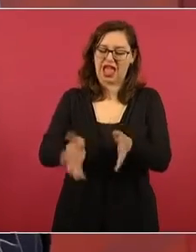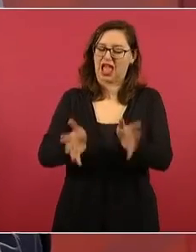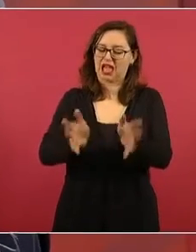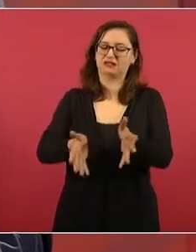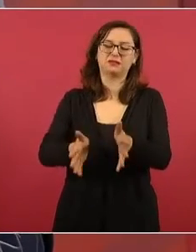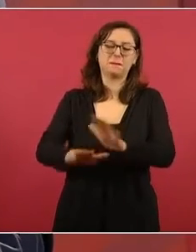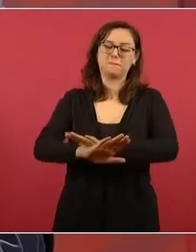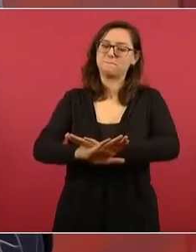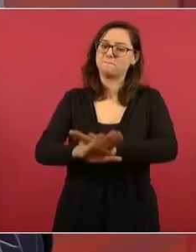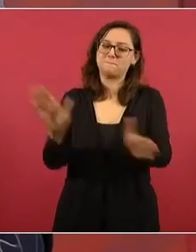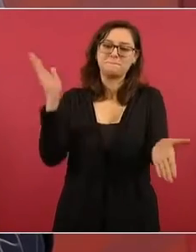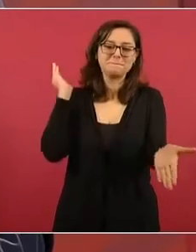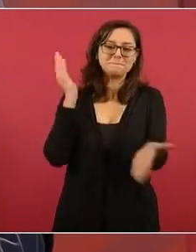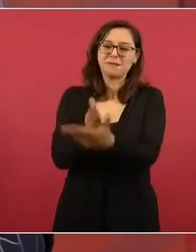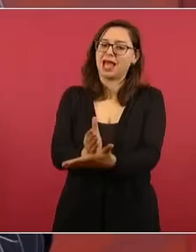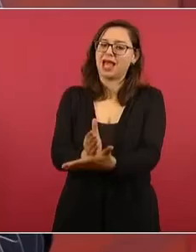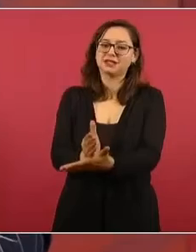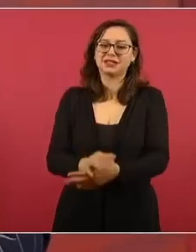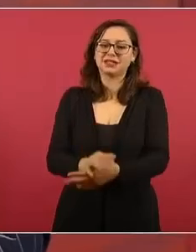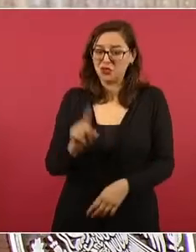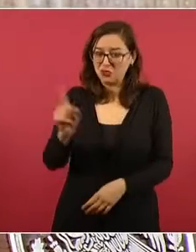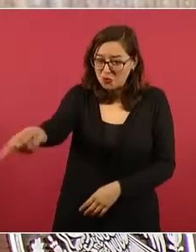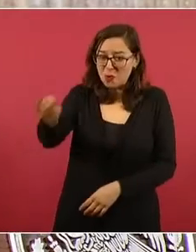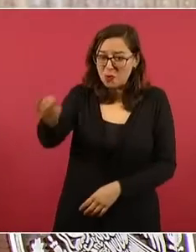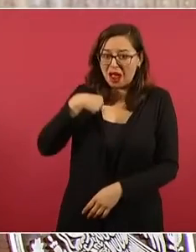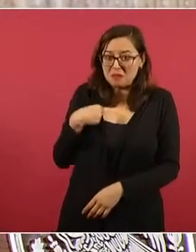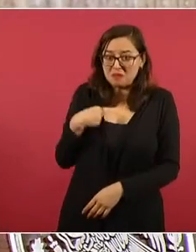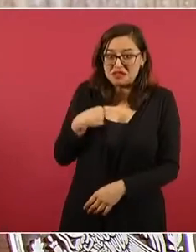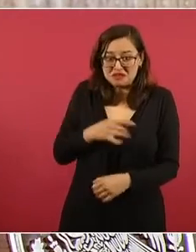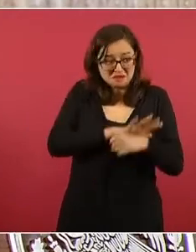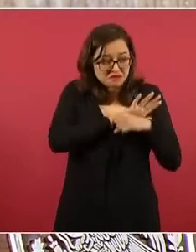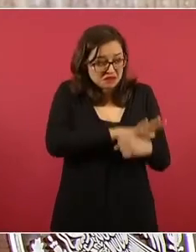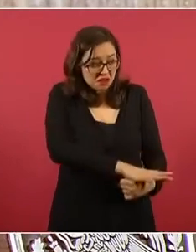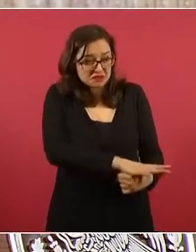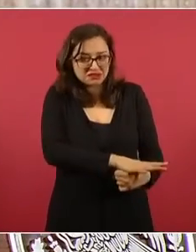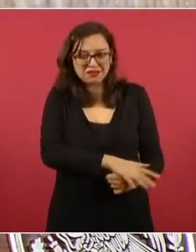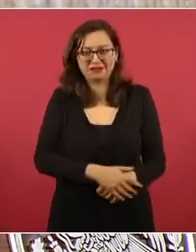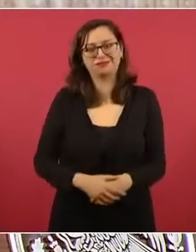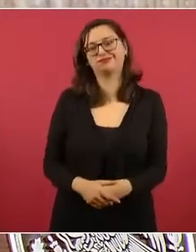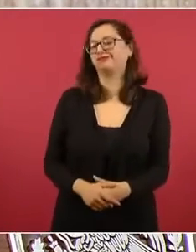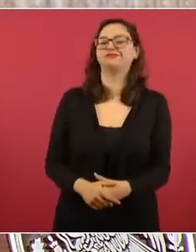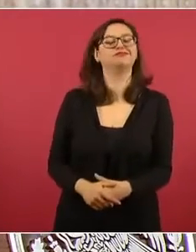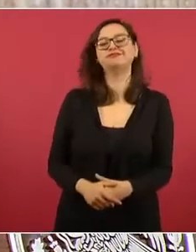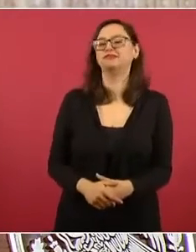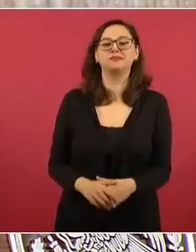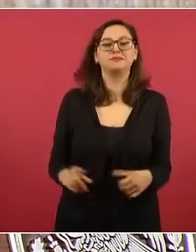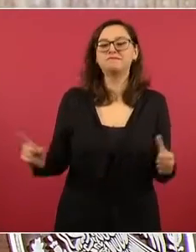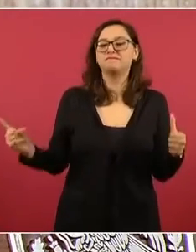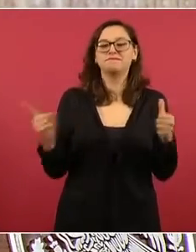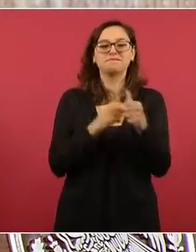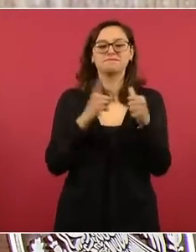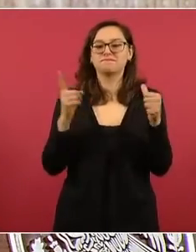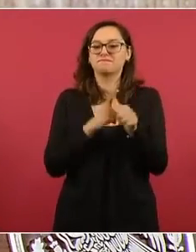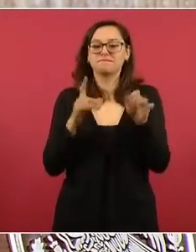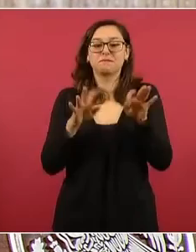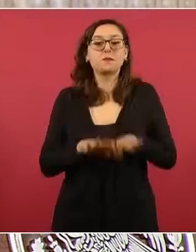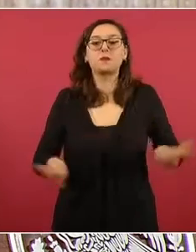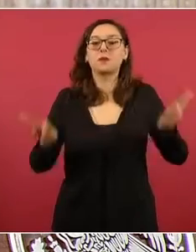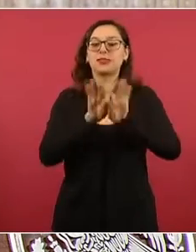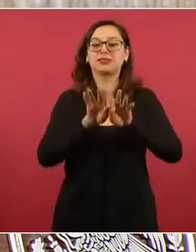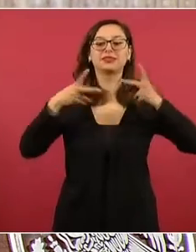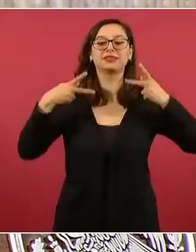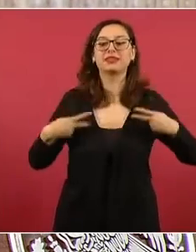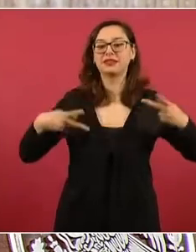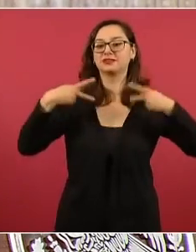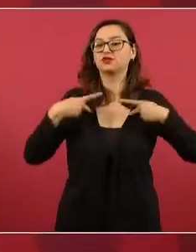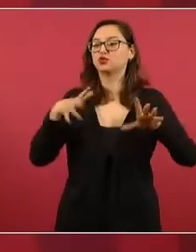Y no me vas a estar chantajeando, porque lo primero son los pueblos. Y